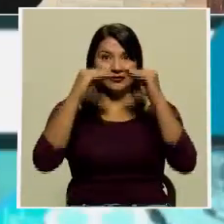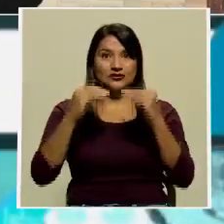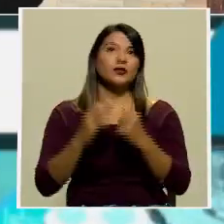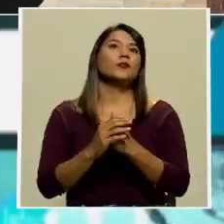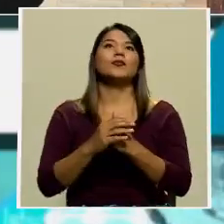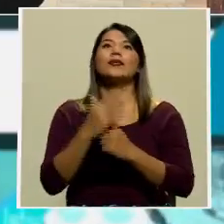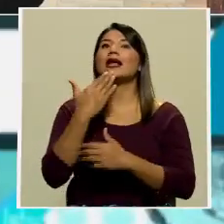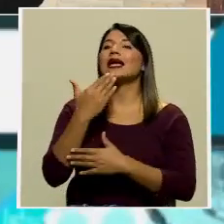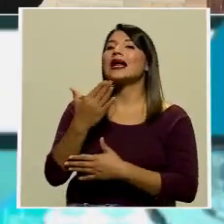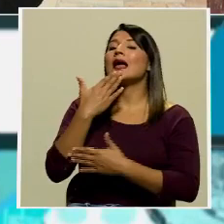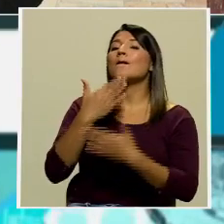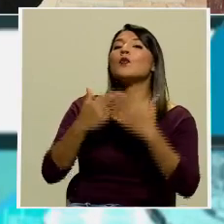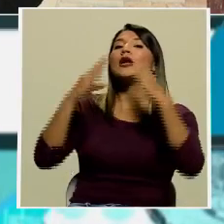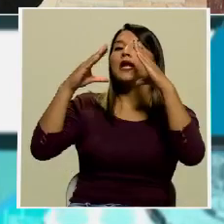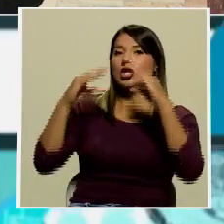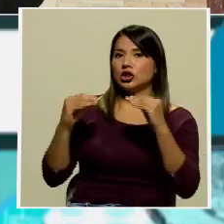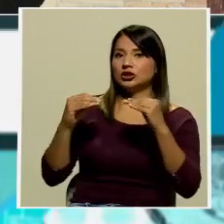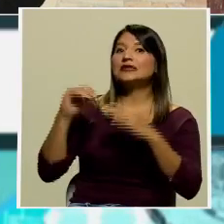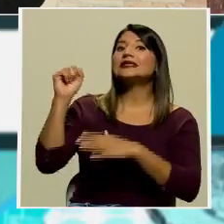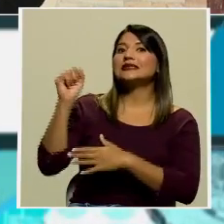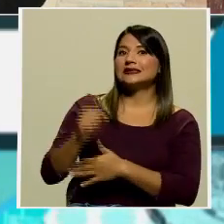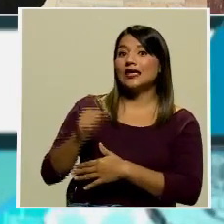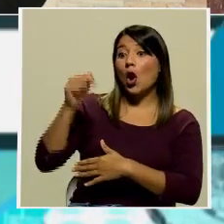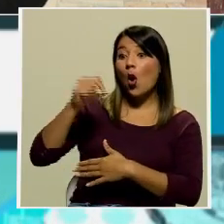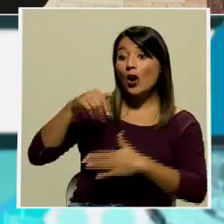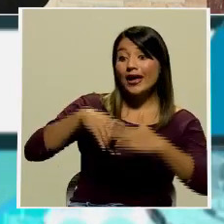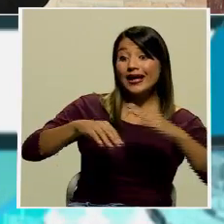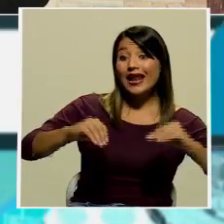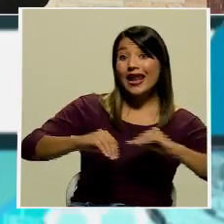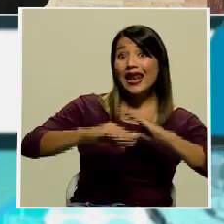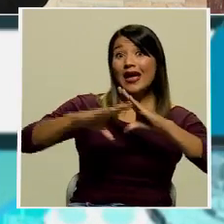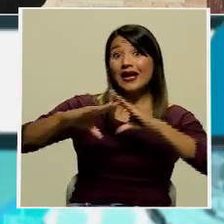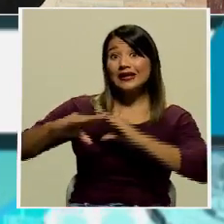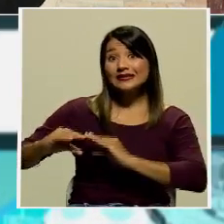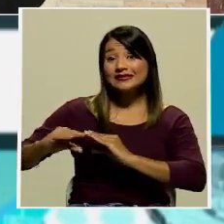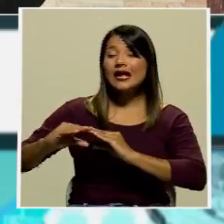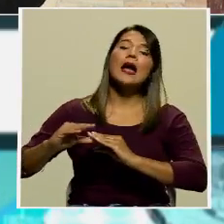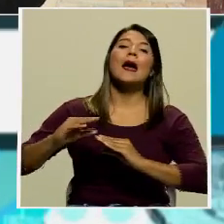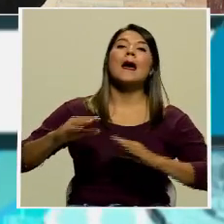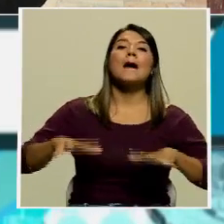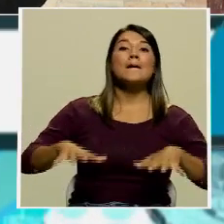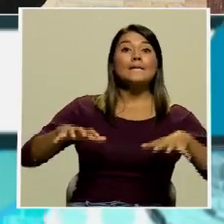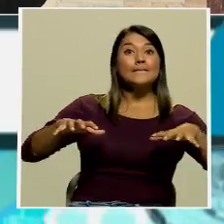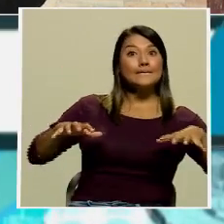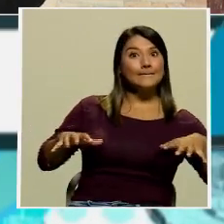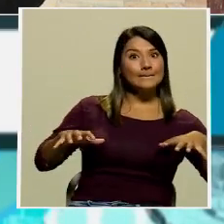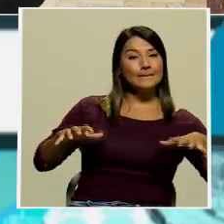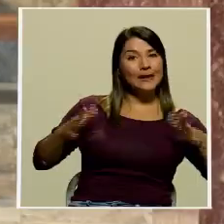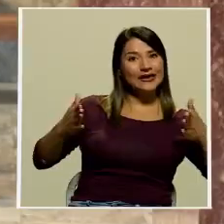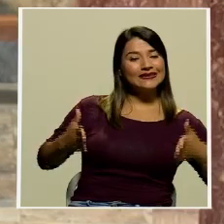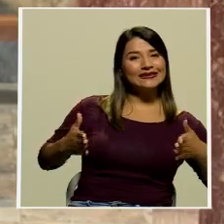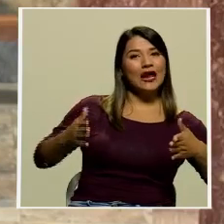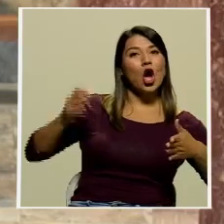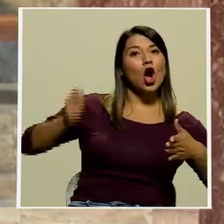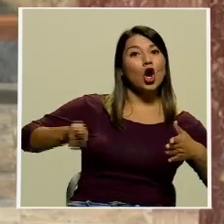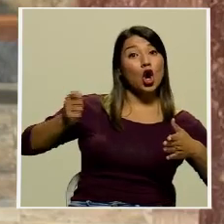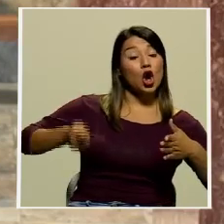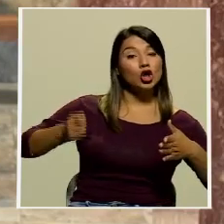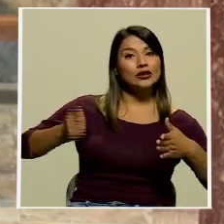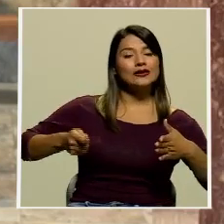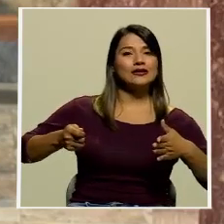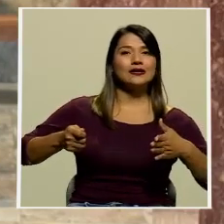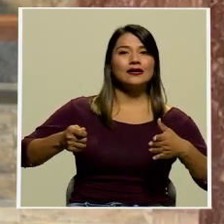Gracias, buenas noches. Así es, esta mañana y tarde los magistrados de la Corte Plena vieron un